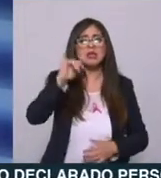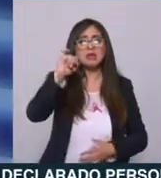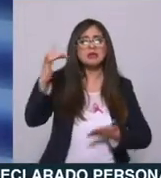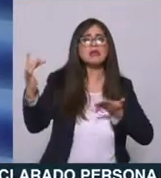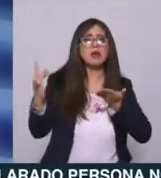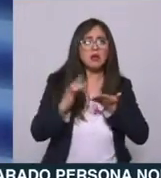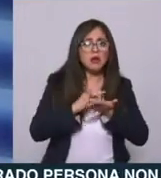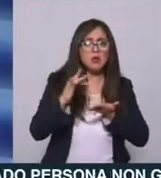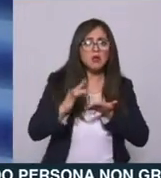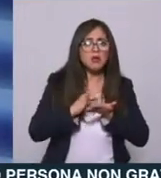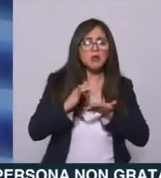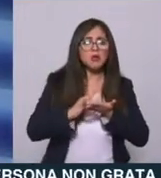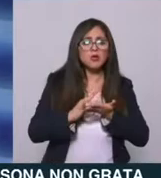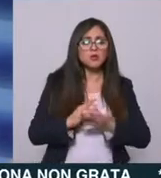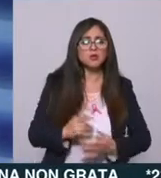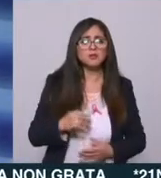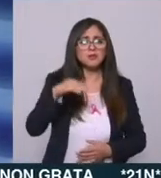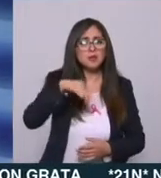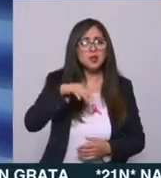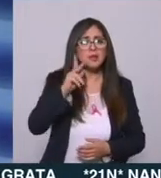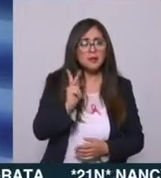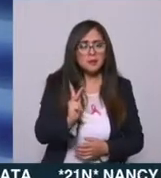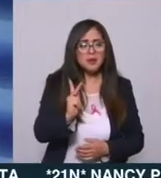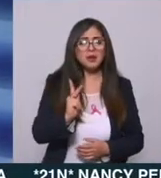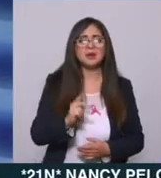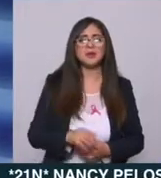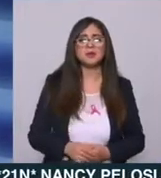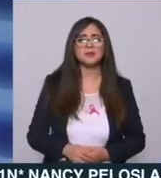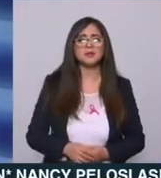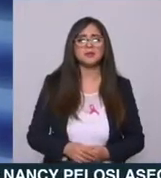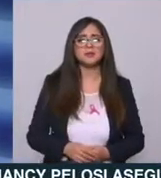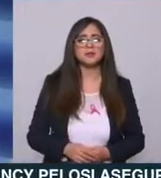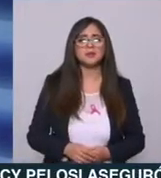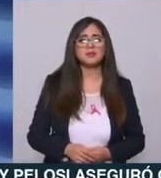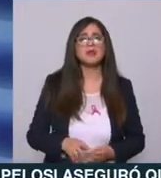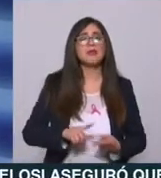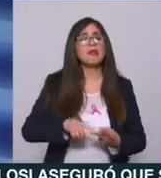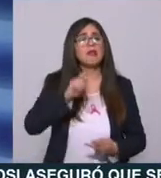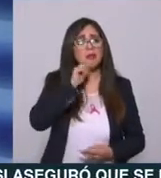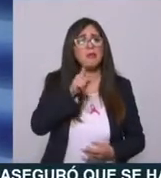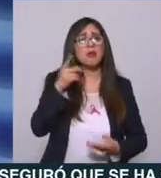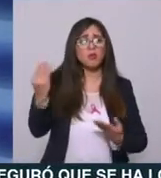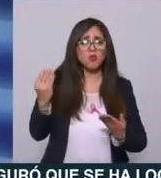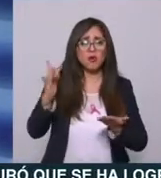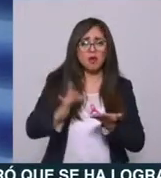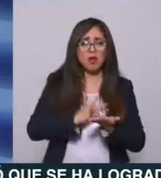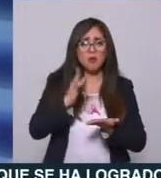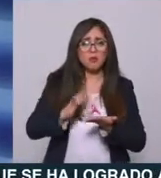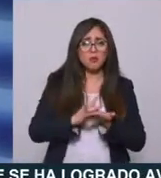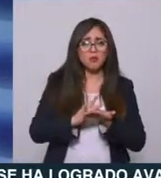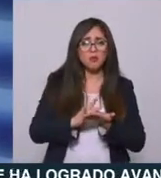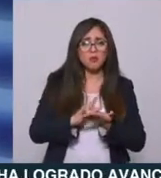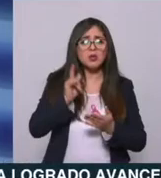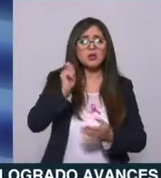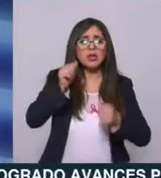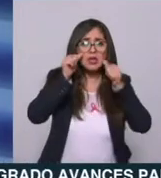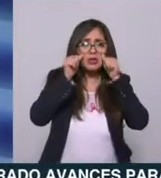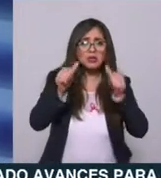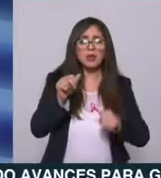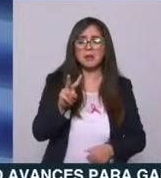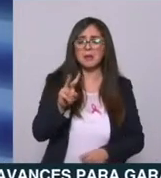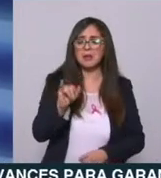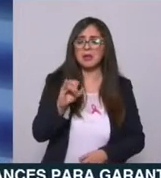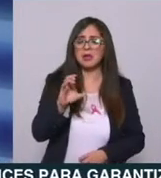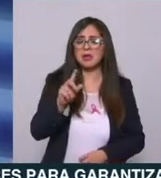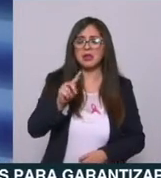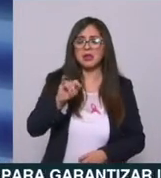apoyo del Ministerio Público y también mucho apoyo por parte de Atención a Víctimas del